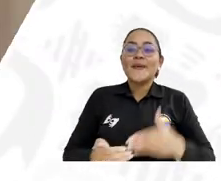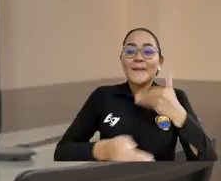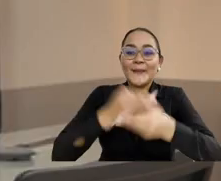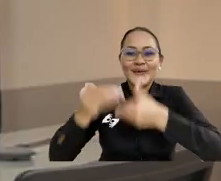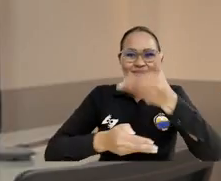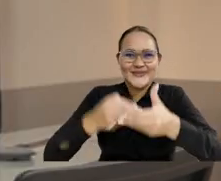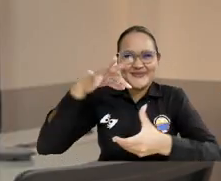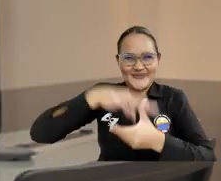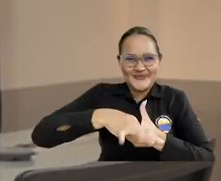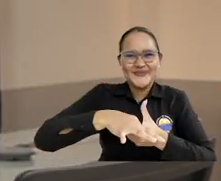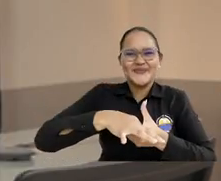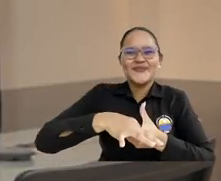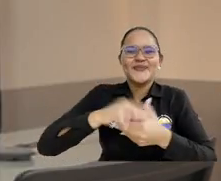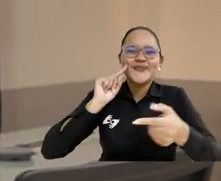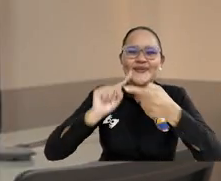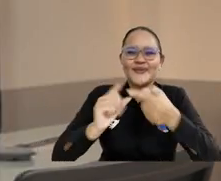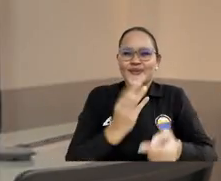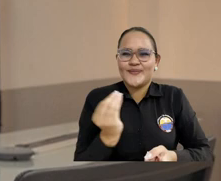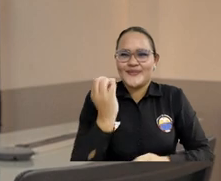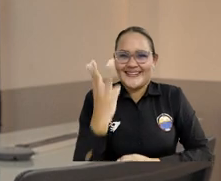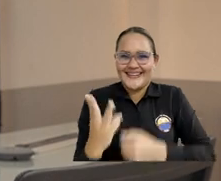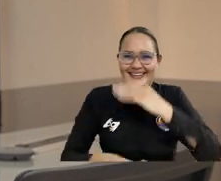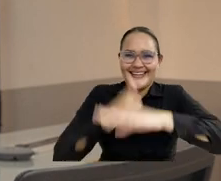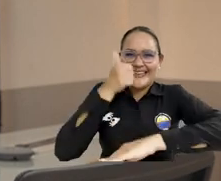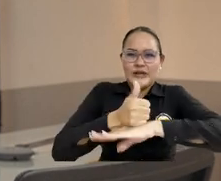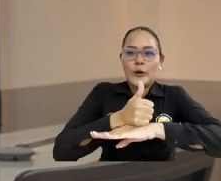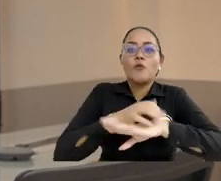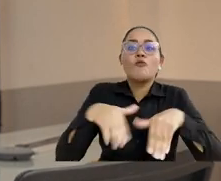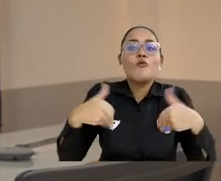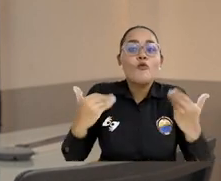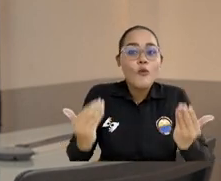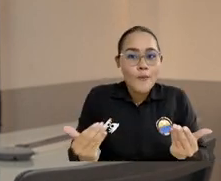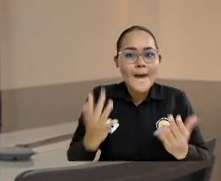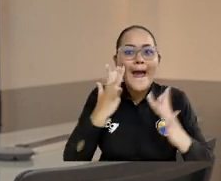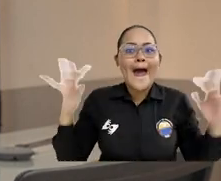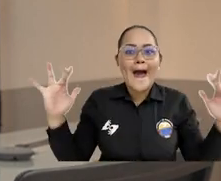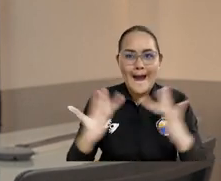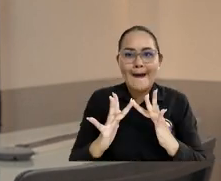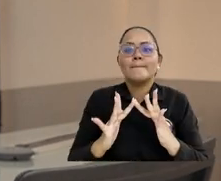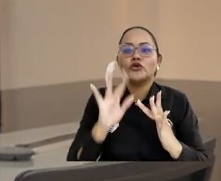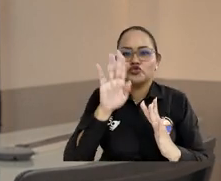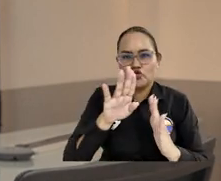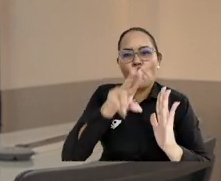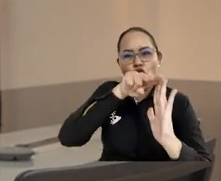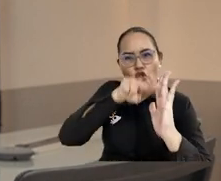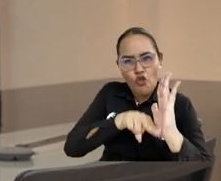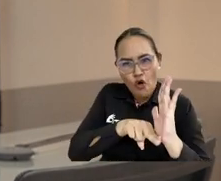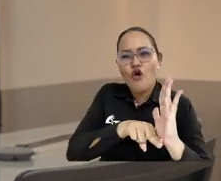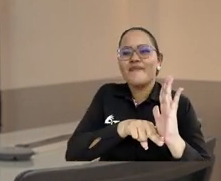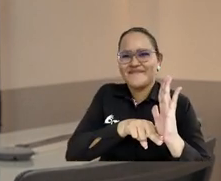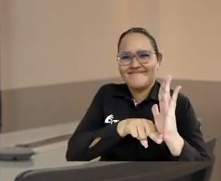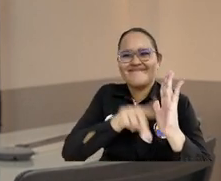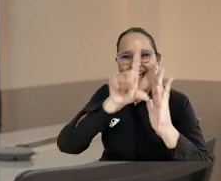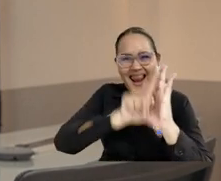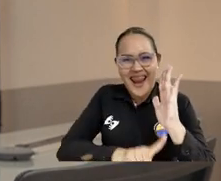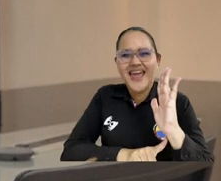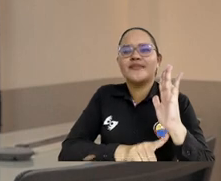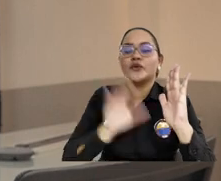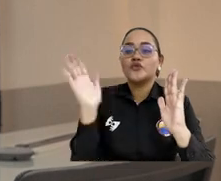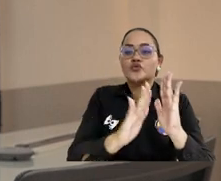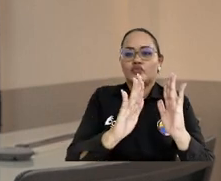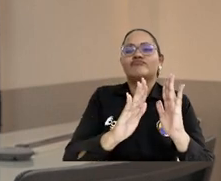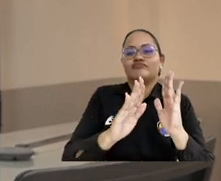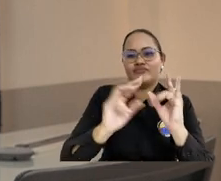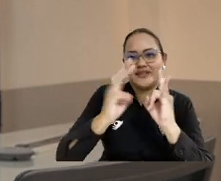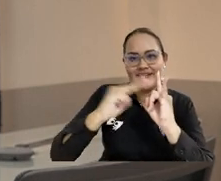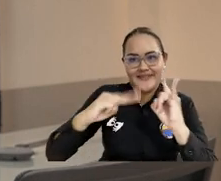El proceso de consulta para la conformación de la terna de rector se ha desarrollado conforme al marco normativo y legal